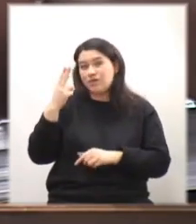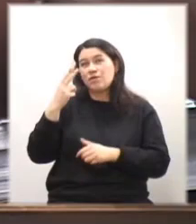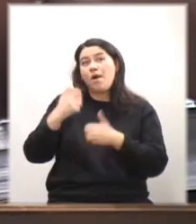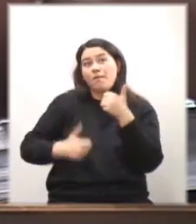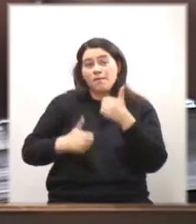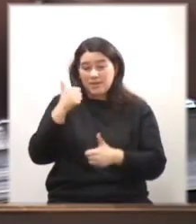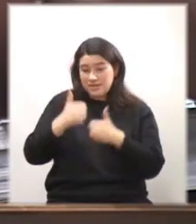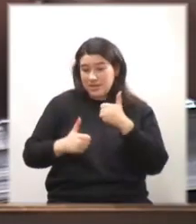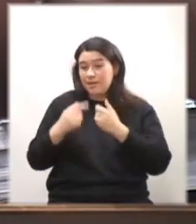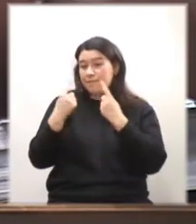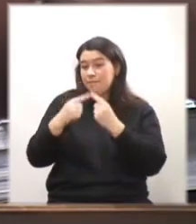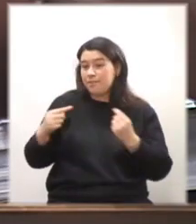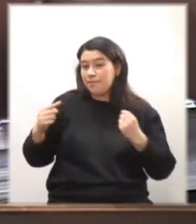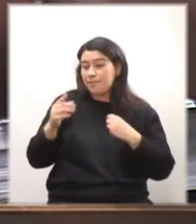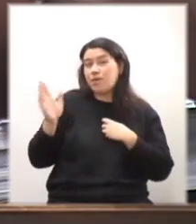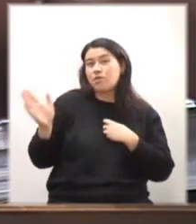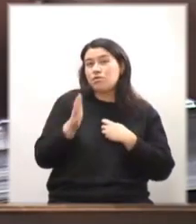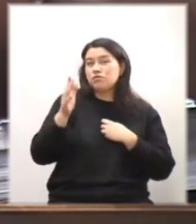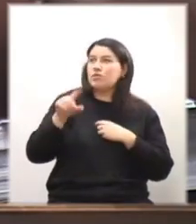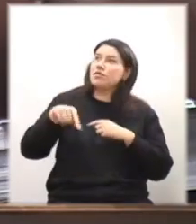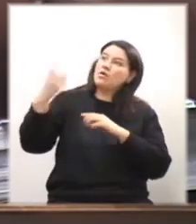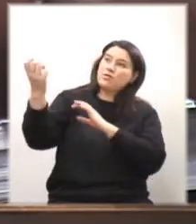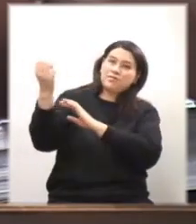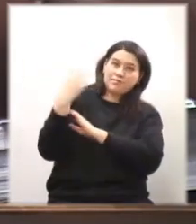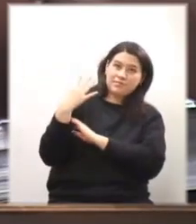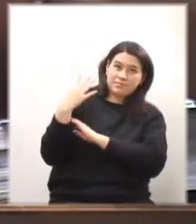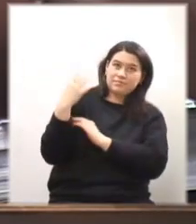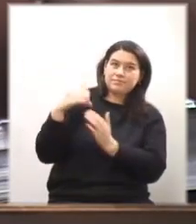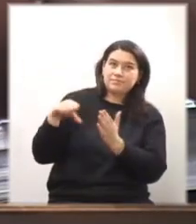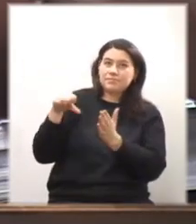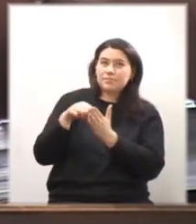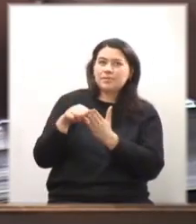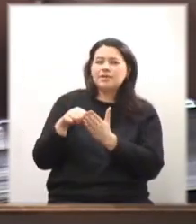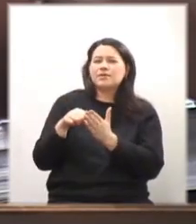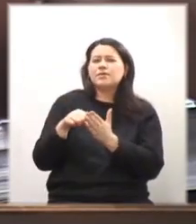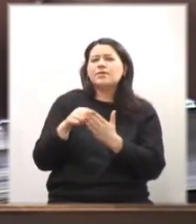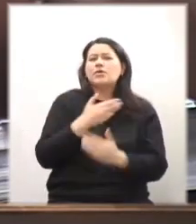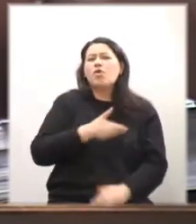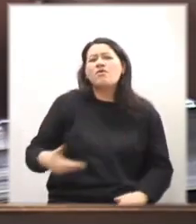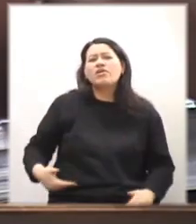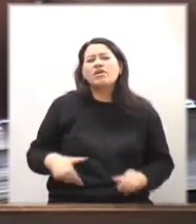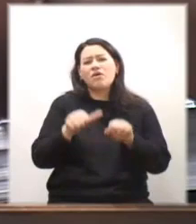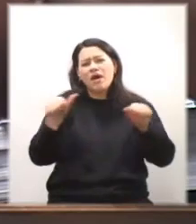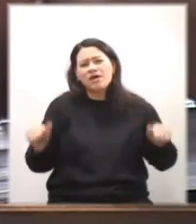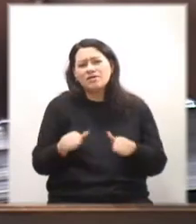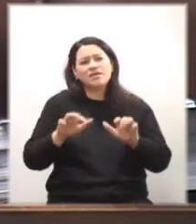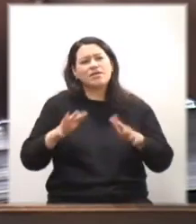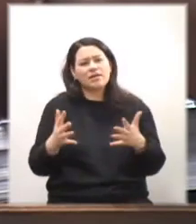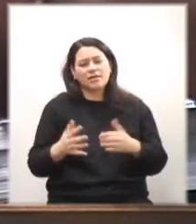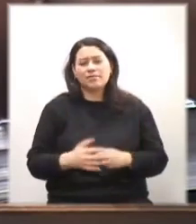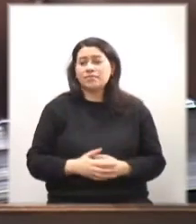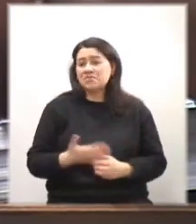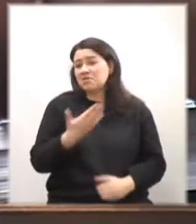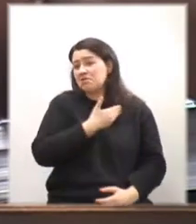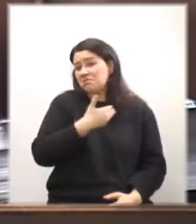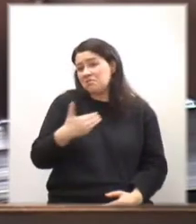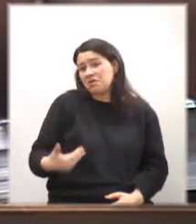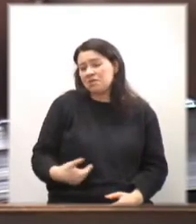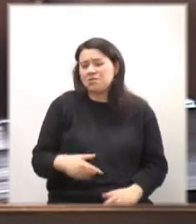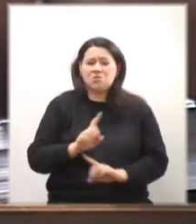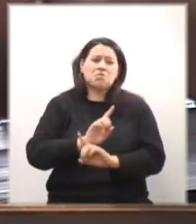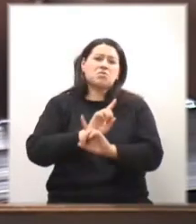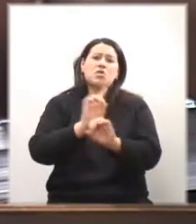compiten con productos importados. ¿Pero qué hace el gobierno, señor presidente? El gobierno no parece